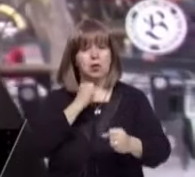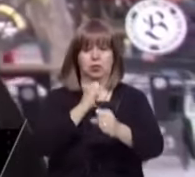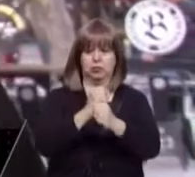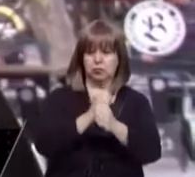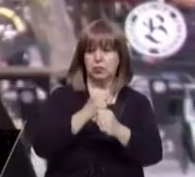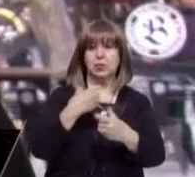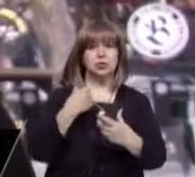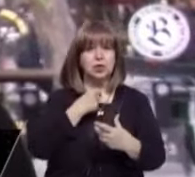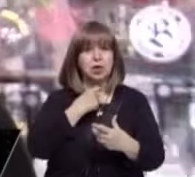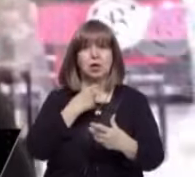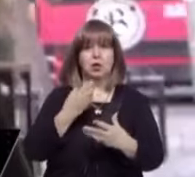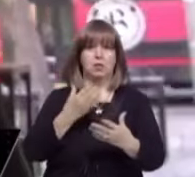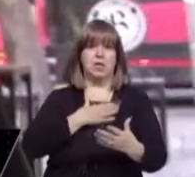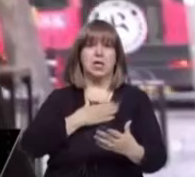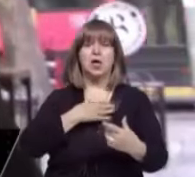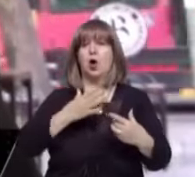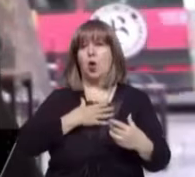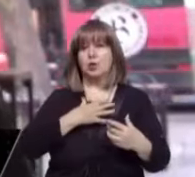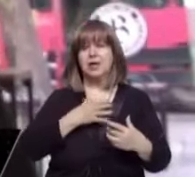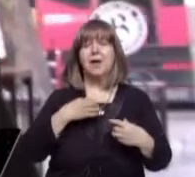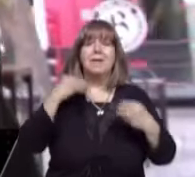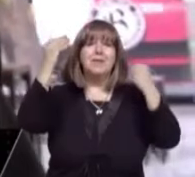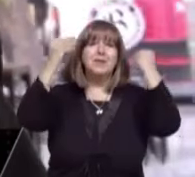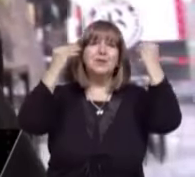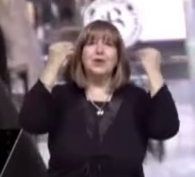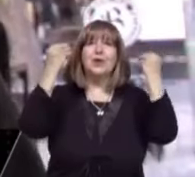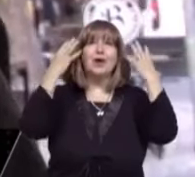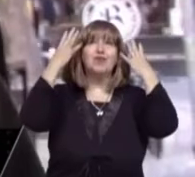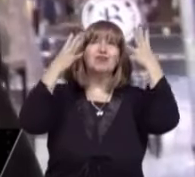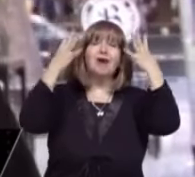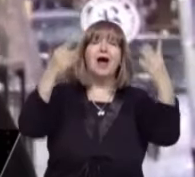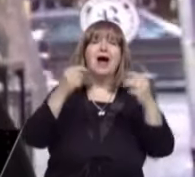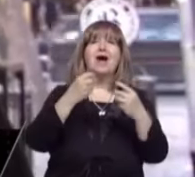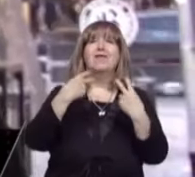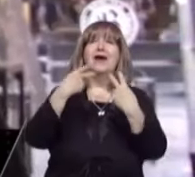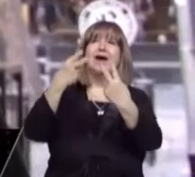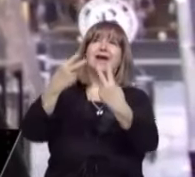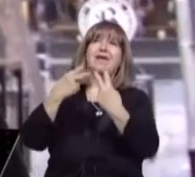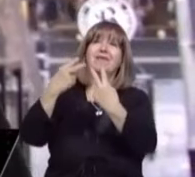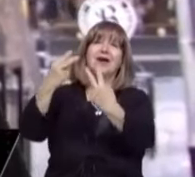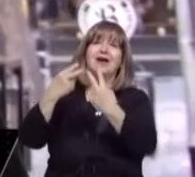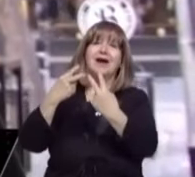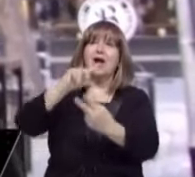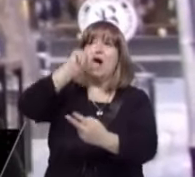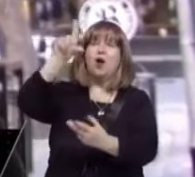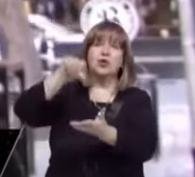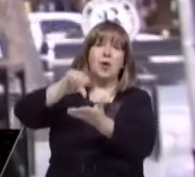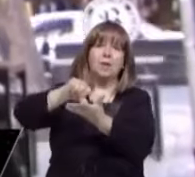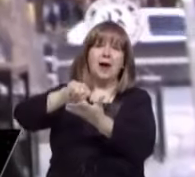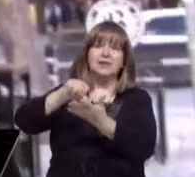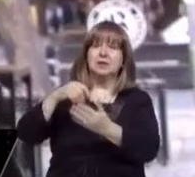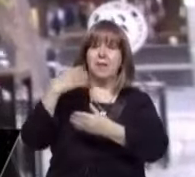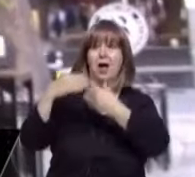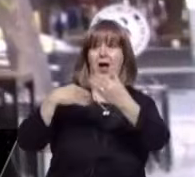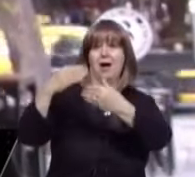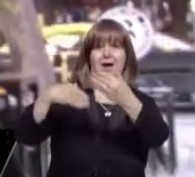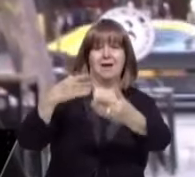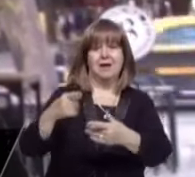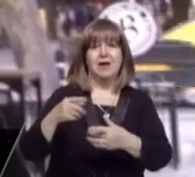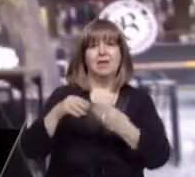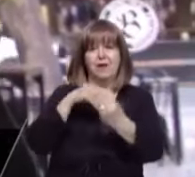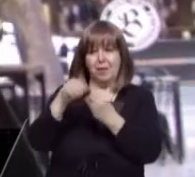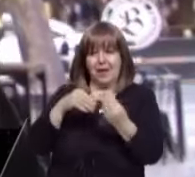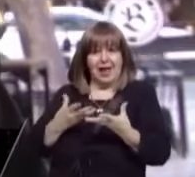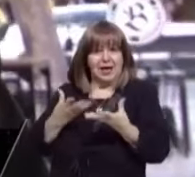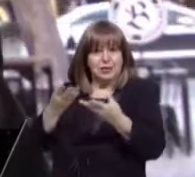mío propio. Mi sueño es viajar, ahorrar y viajar a otro país y progresar. ¿Progresar en otro